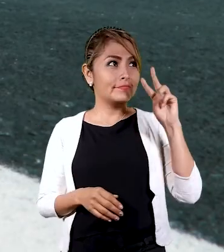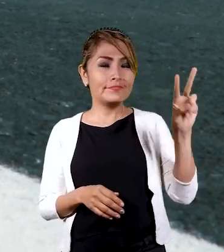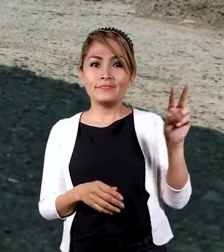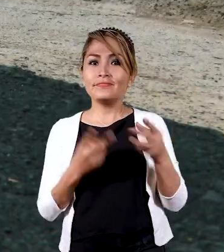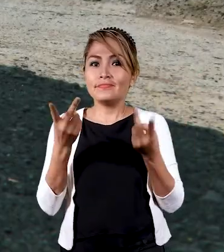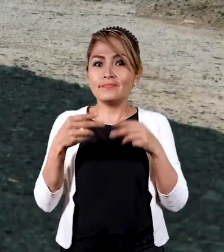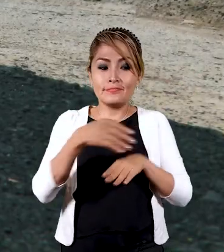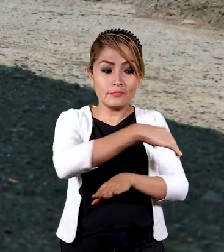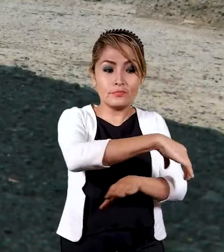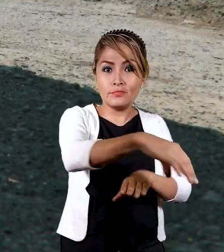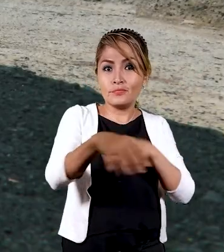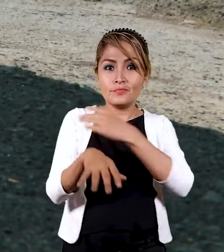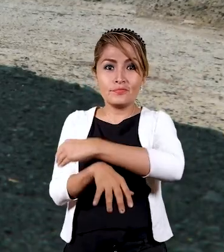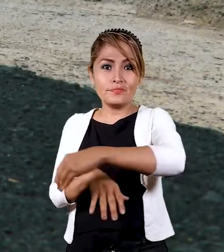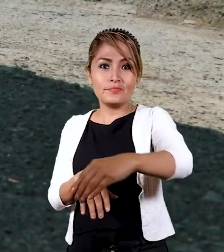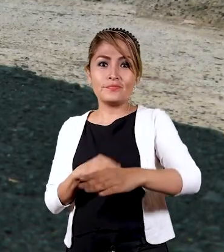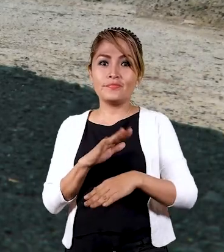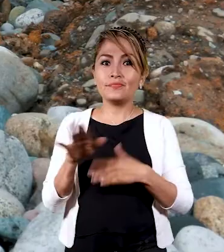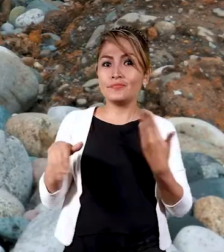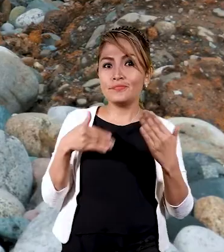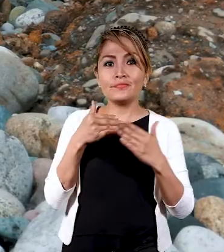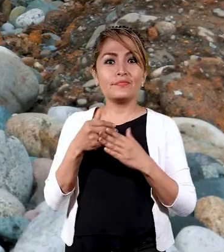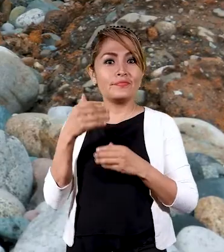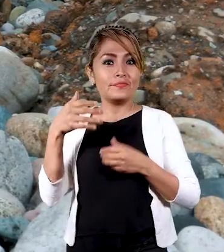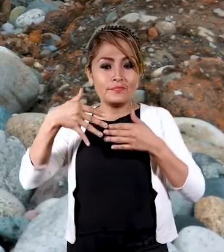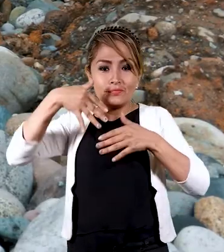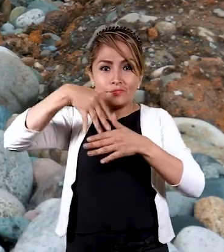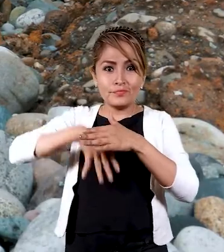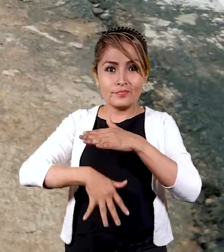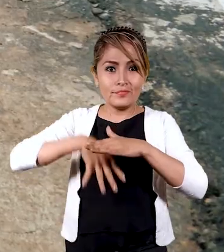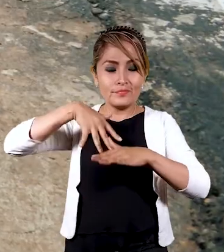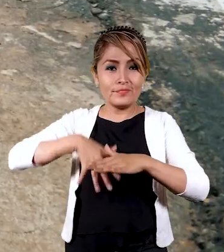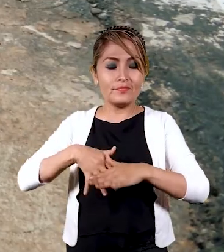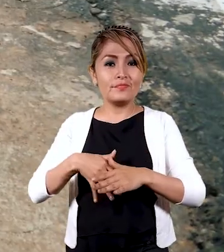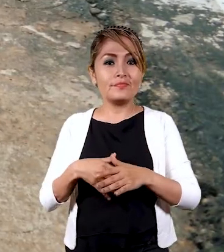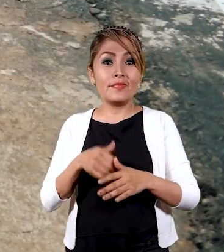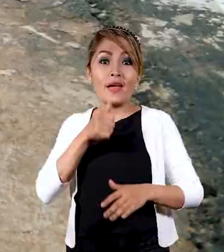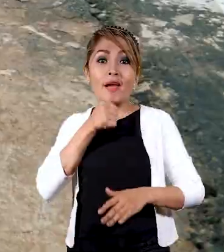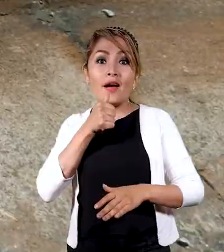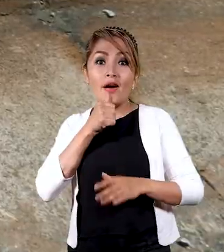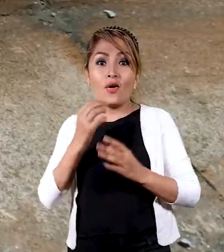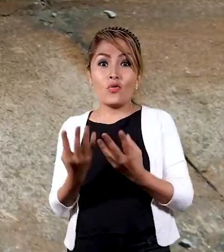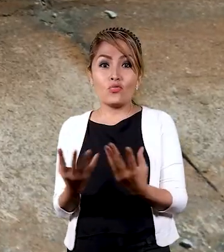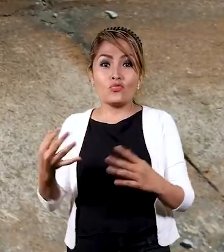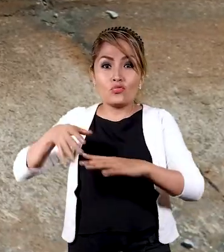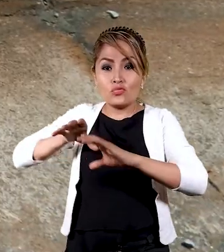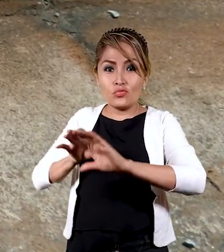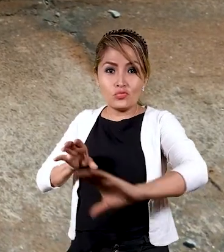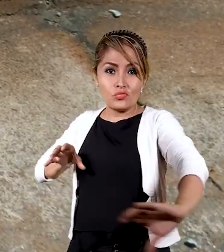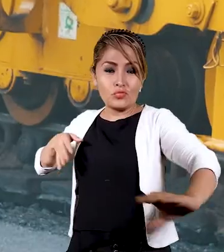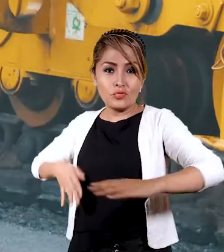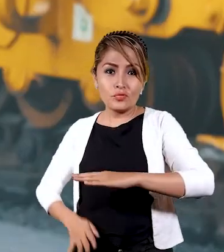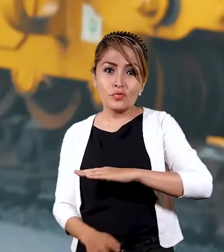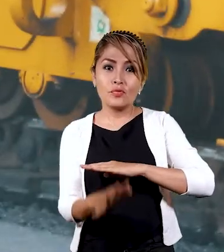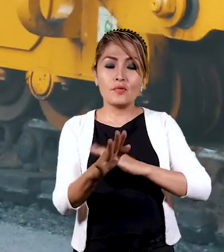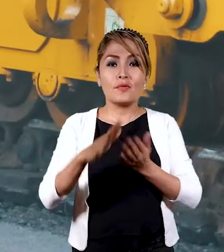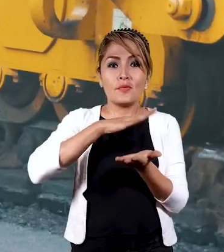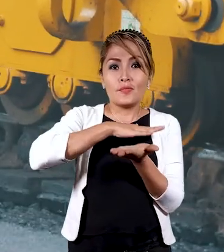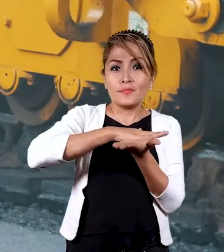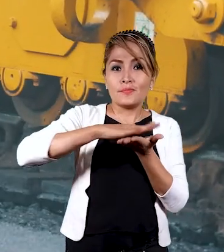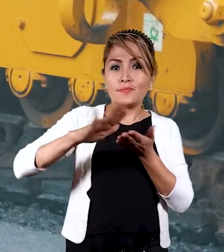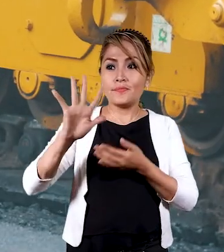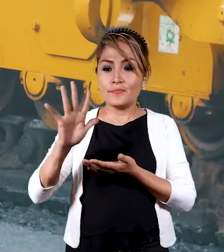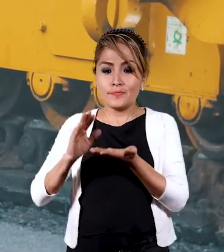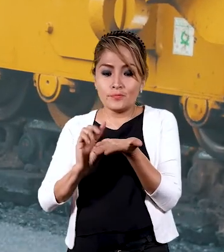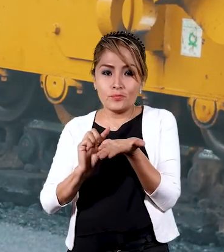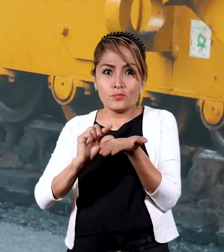vertical, cunetas y bordillos, instalación de alcantarillas y descargas de agua y subdrenes, capa asfáltica de